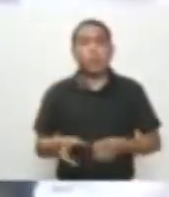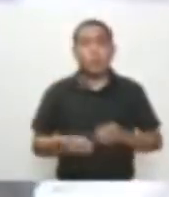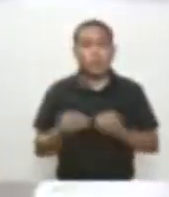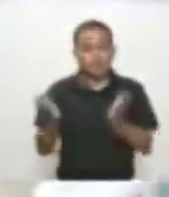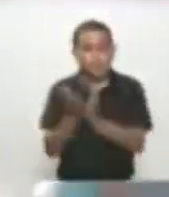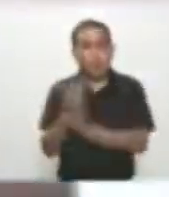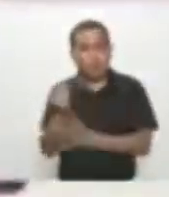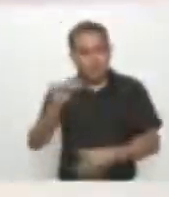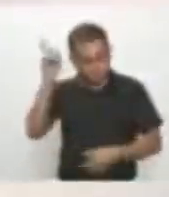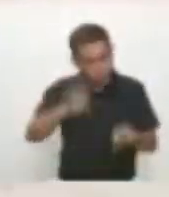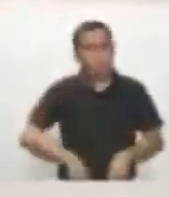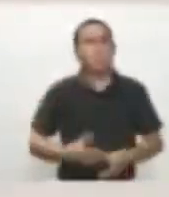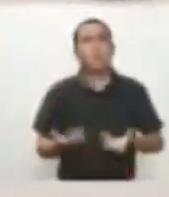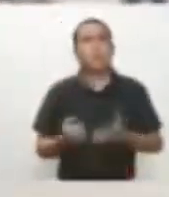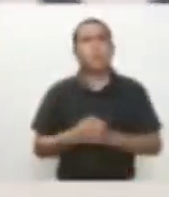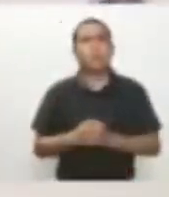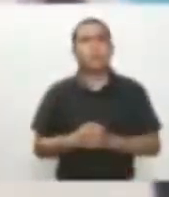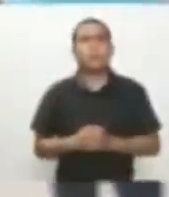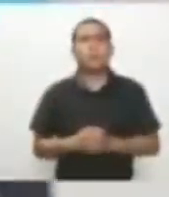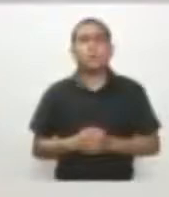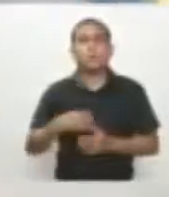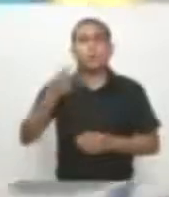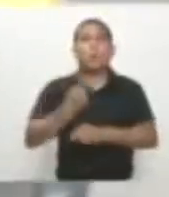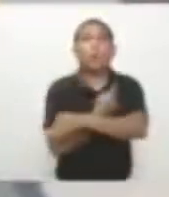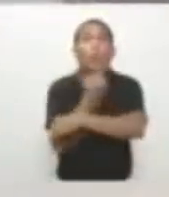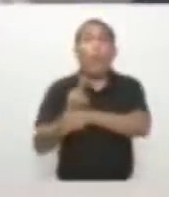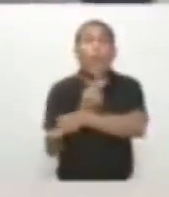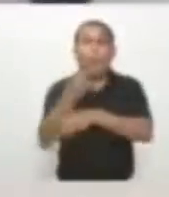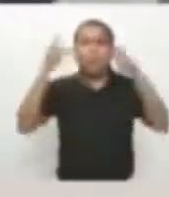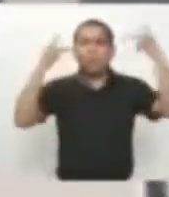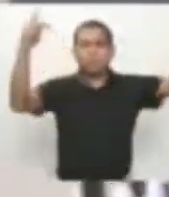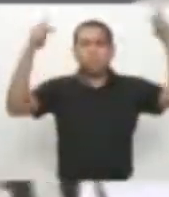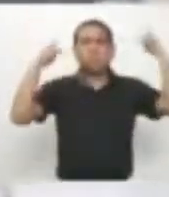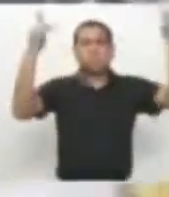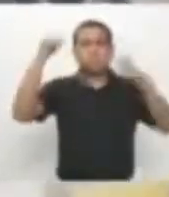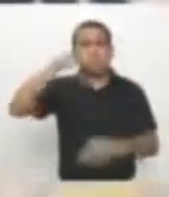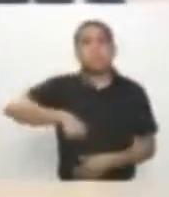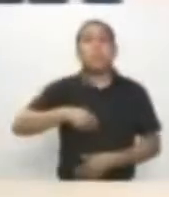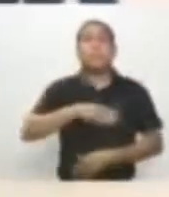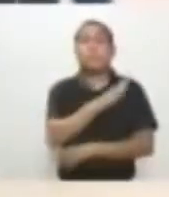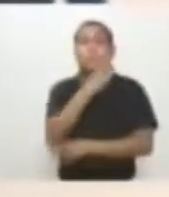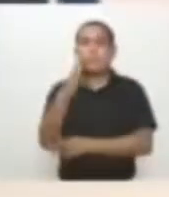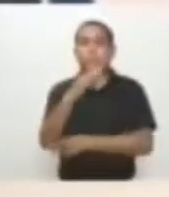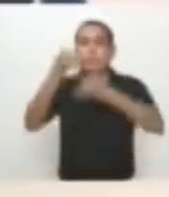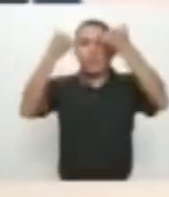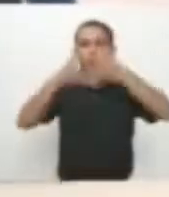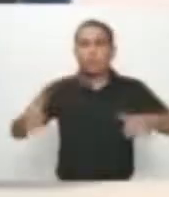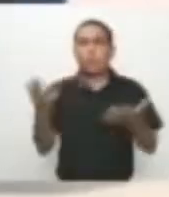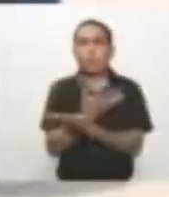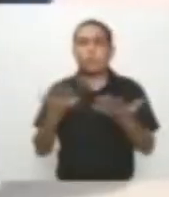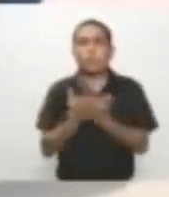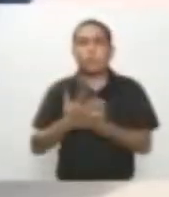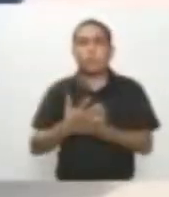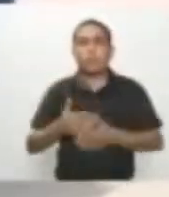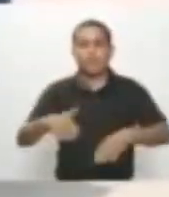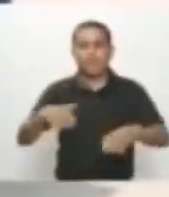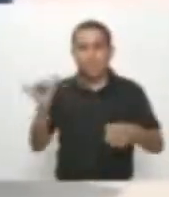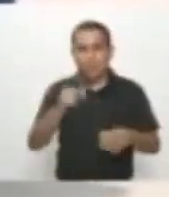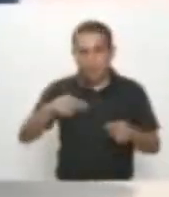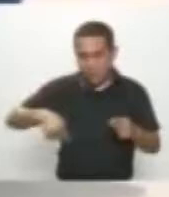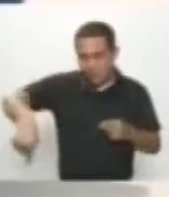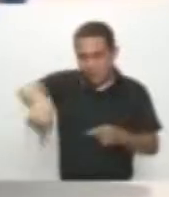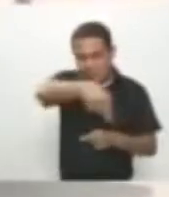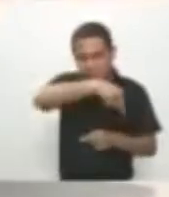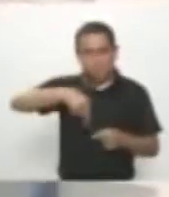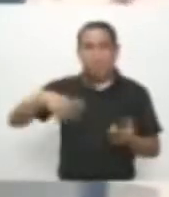para la educación. Más de una hora duró la manifestación de los docentes en la ciudad de Barranquilla y finalizó aquí en la rotonda de la calle 17,